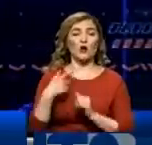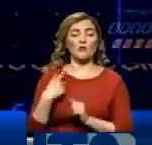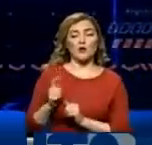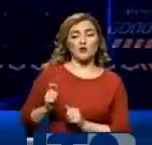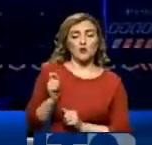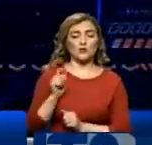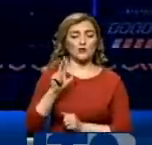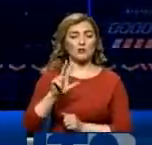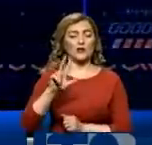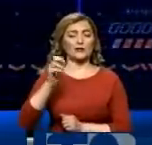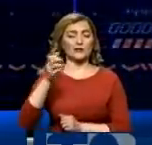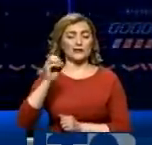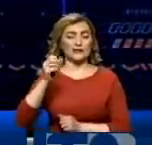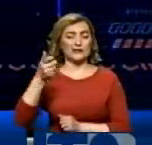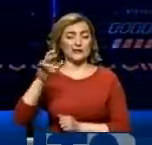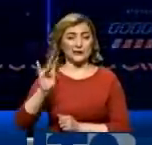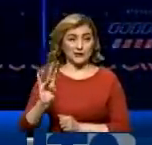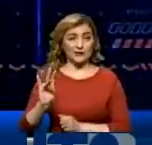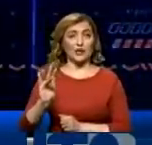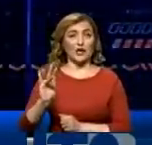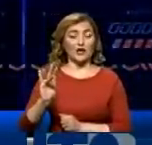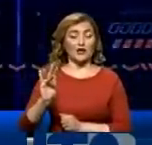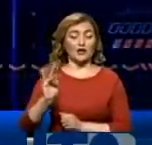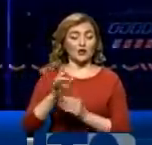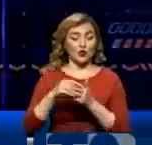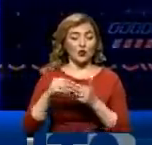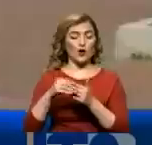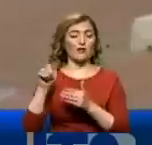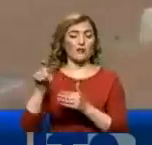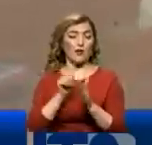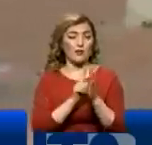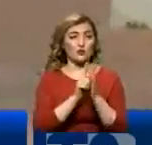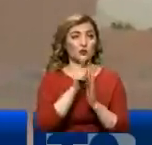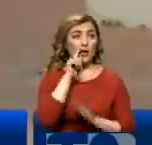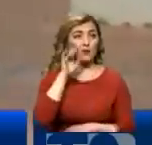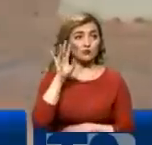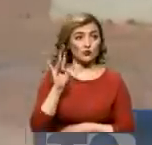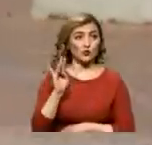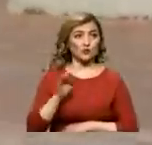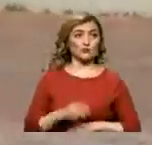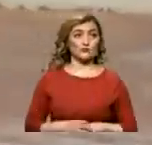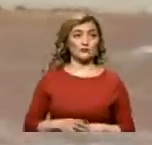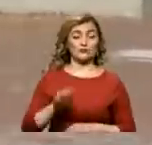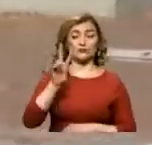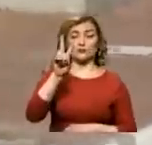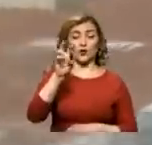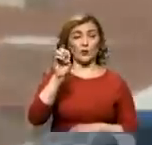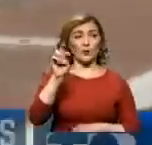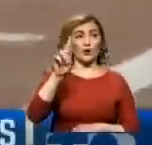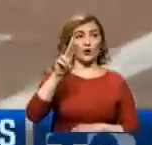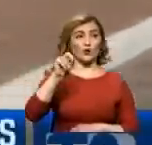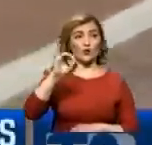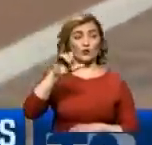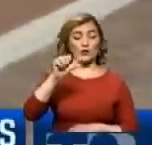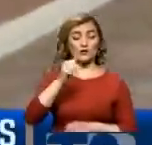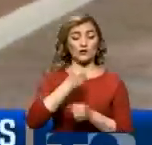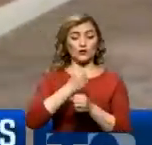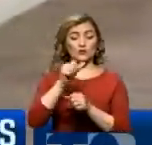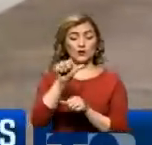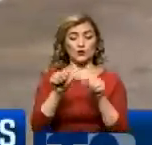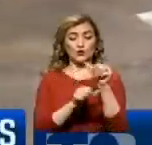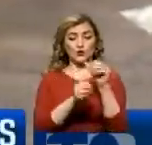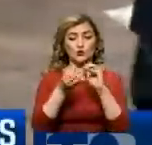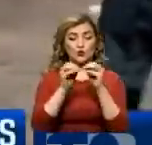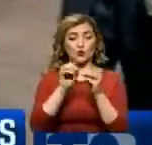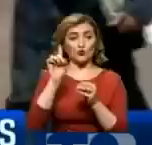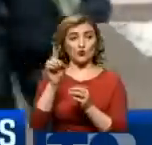depositar $2,800 al esposo de la asambleísta. Ella es Verónica, trabajó como asesora 1 en el